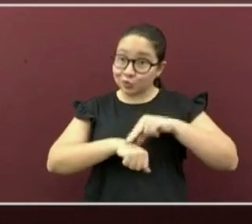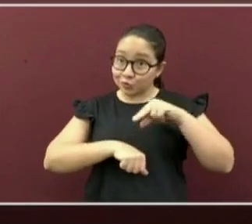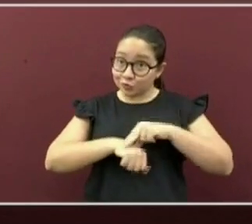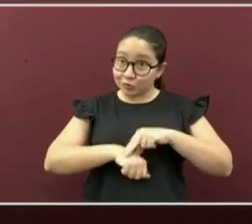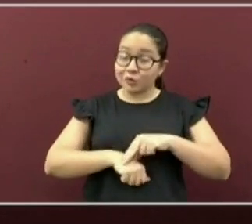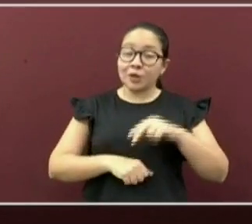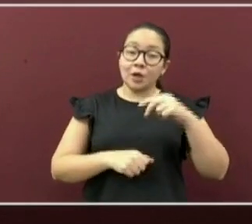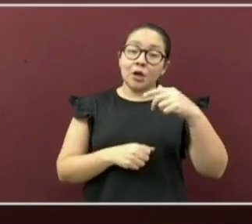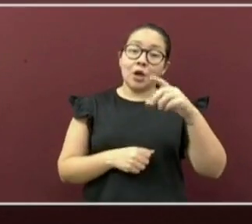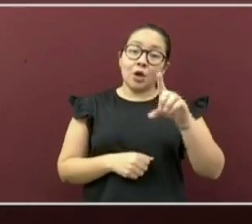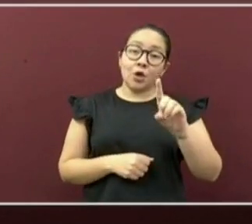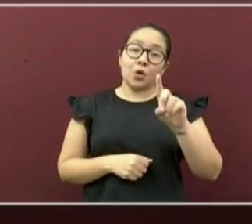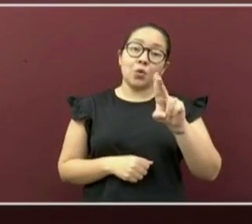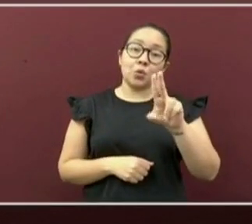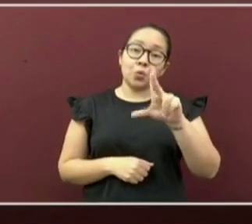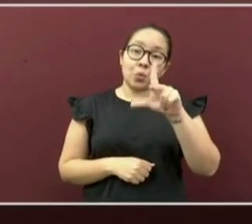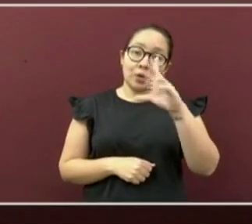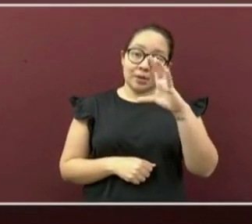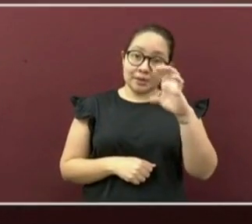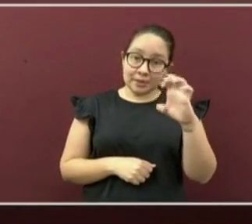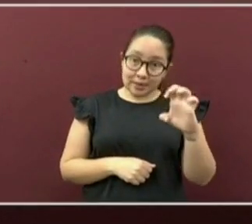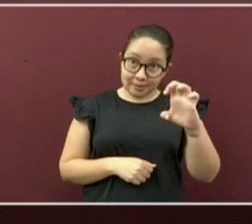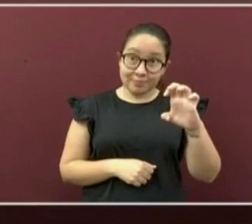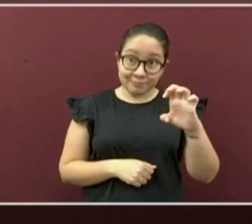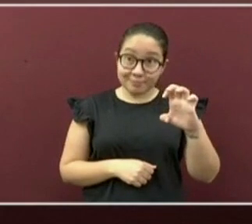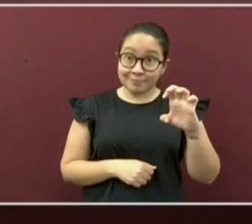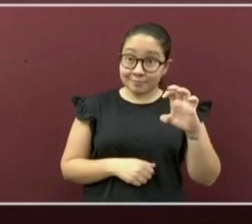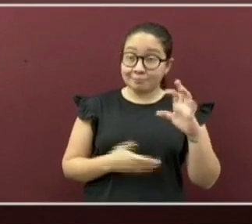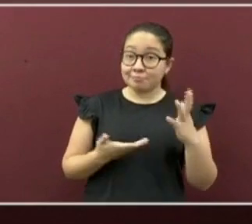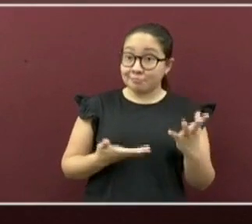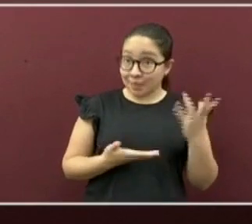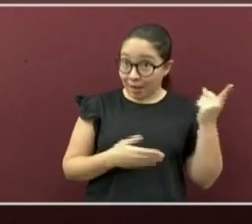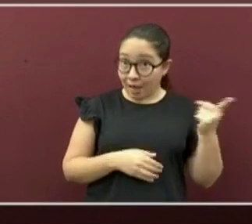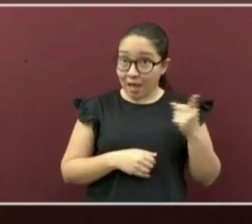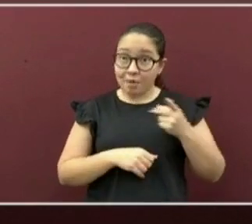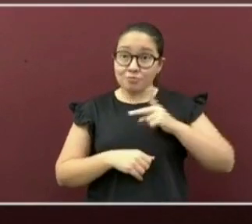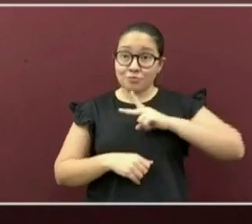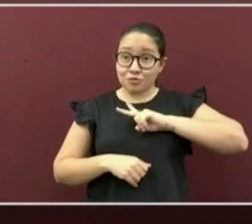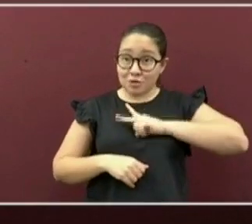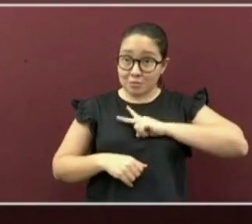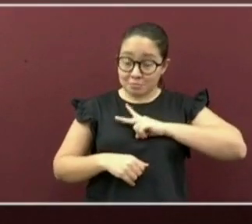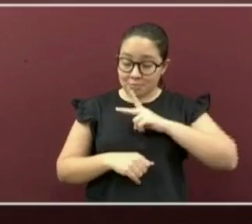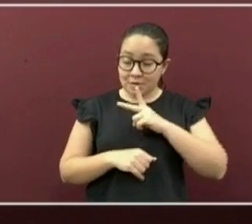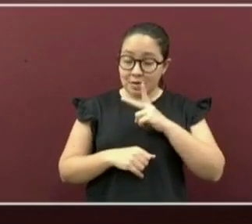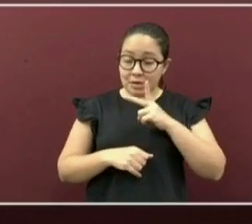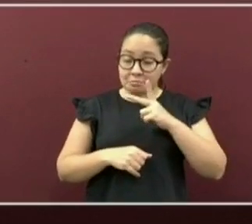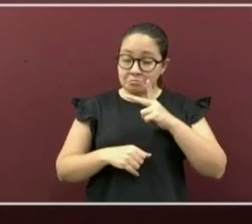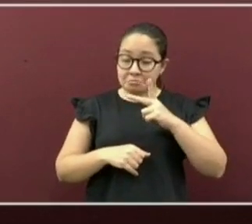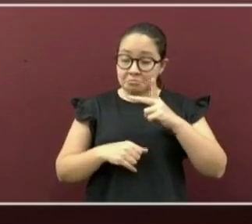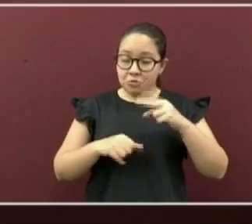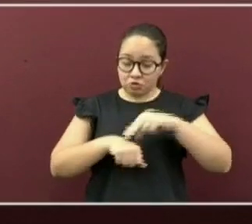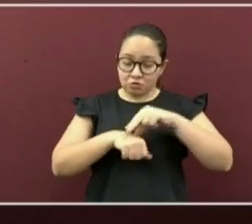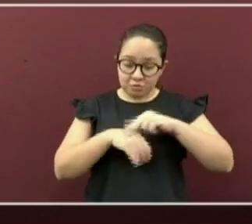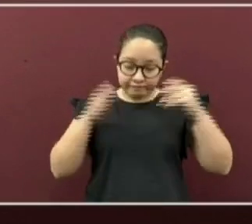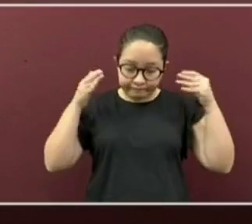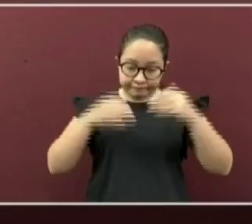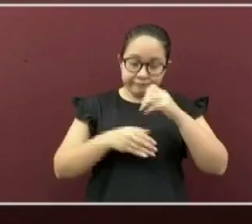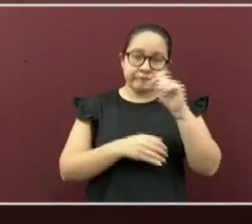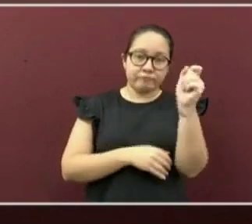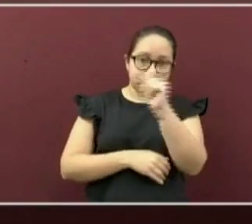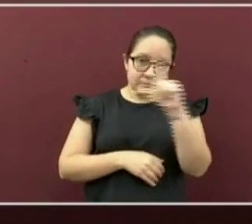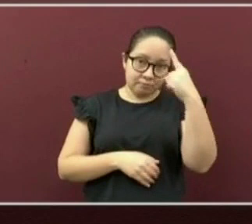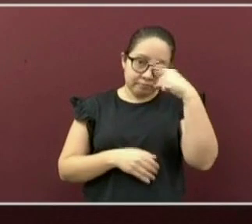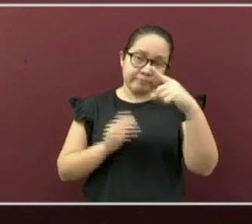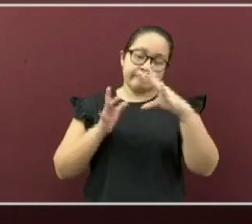la doctora Dulce María Espejo Guevara, epidemióloga estatal, quien presentará el panorama